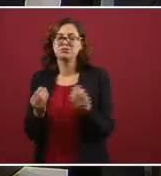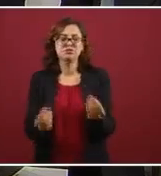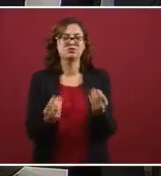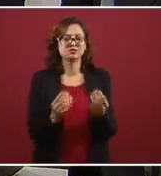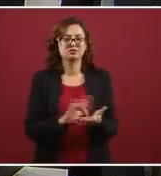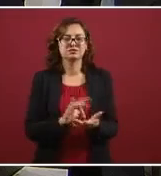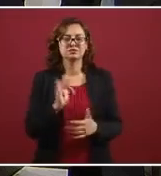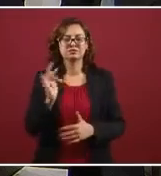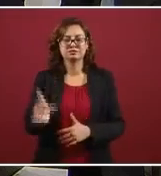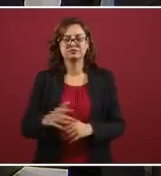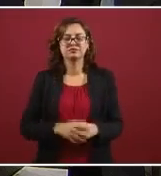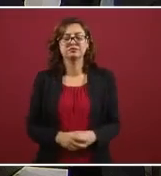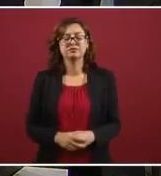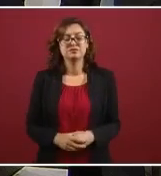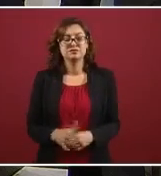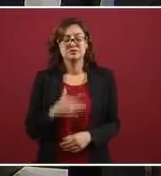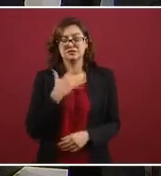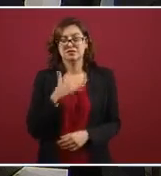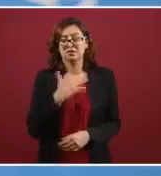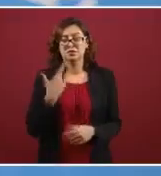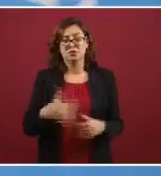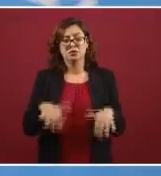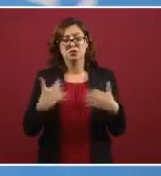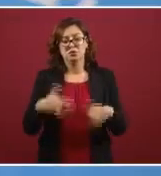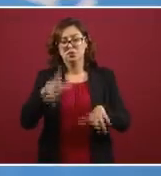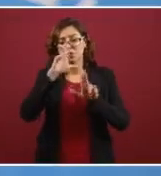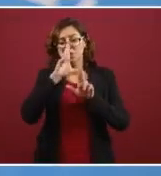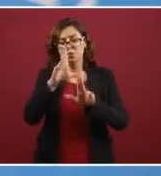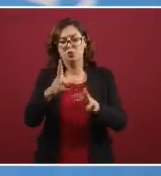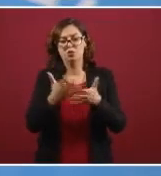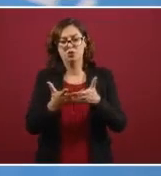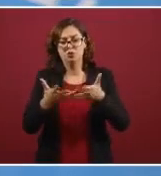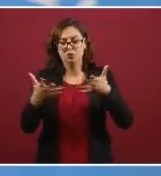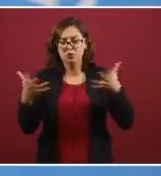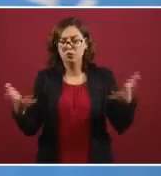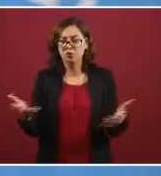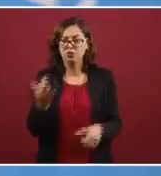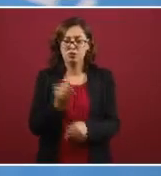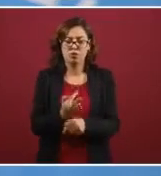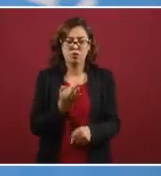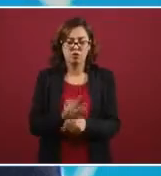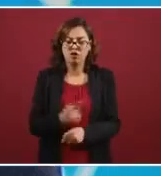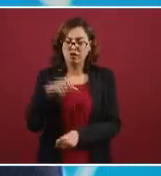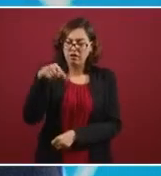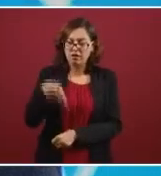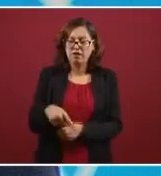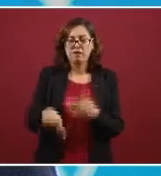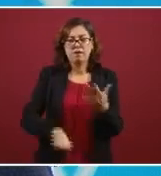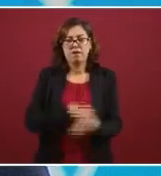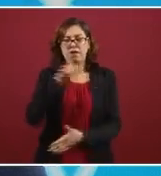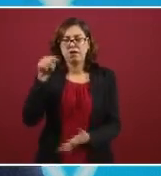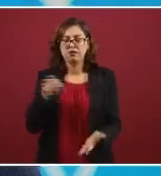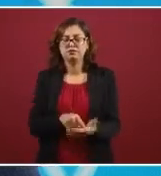honor muy grande tener la posibilidad en esta instancia de